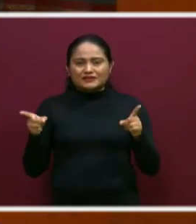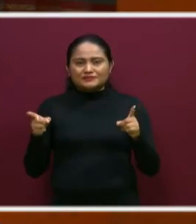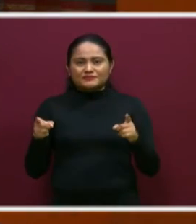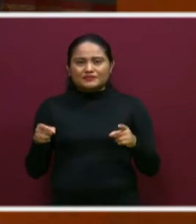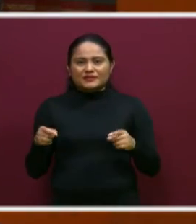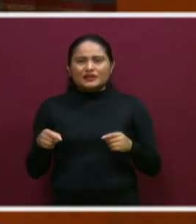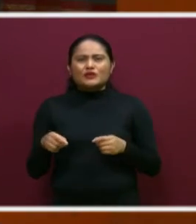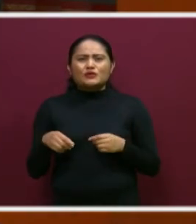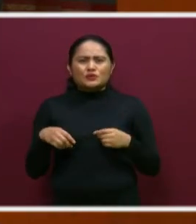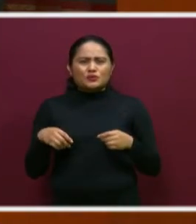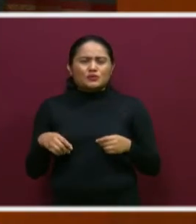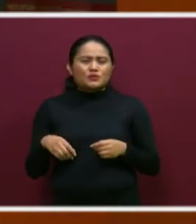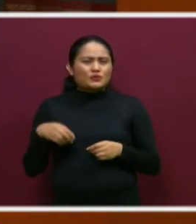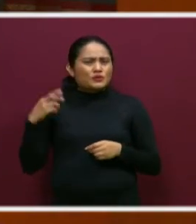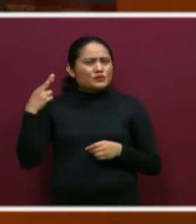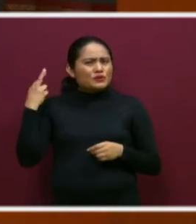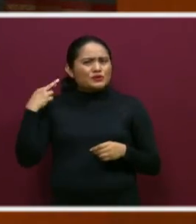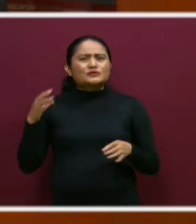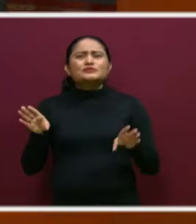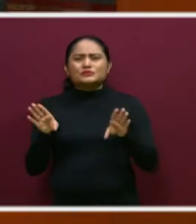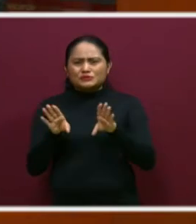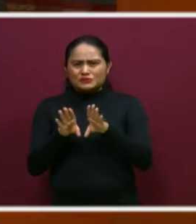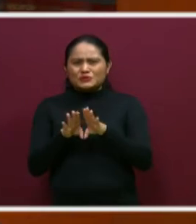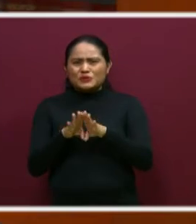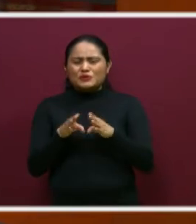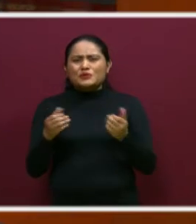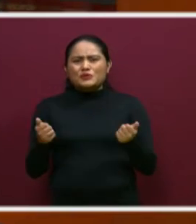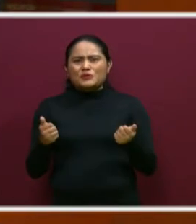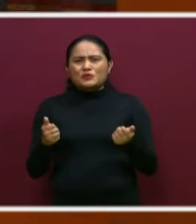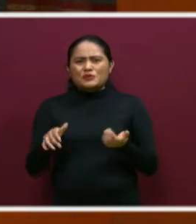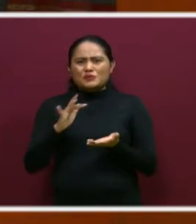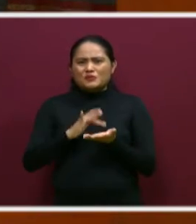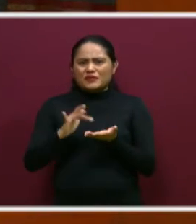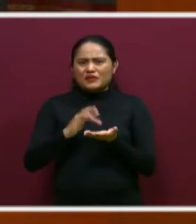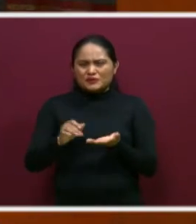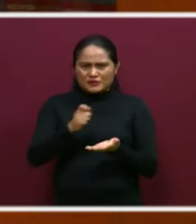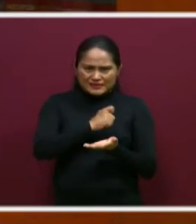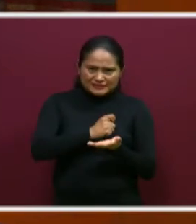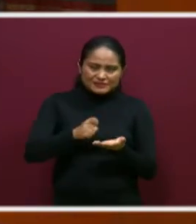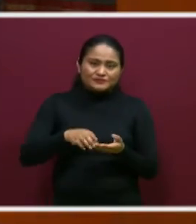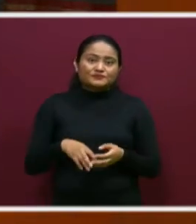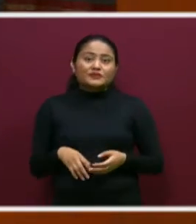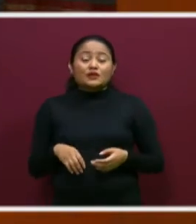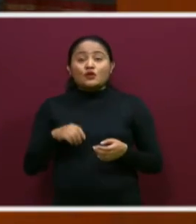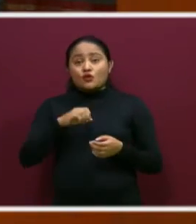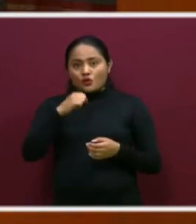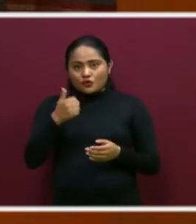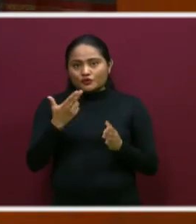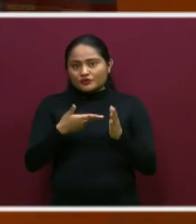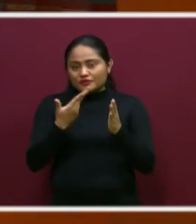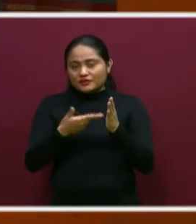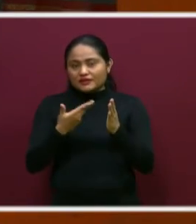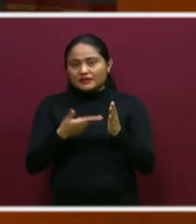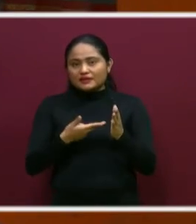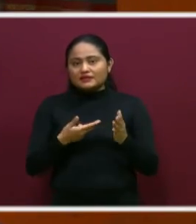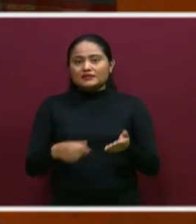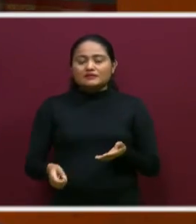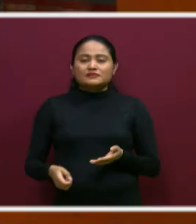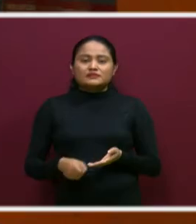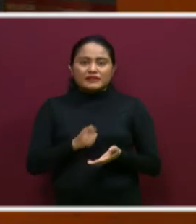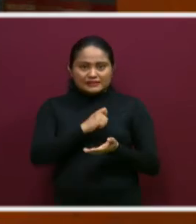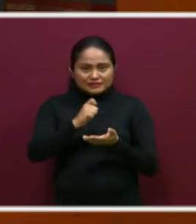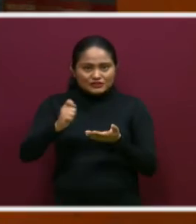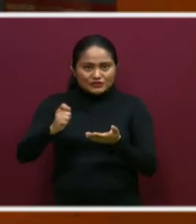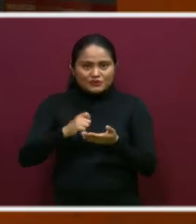sonoro como bien dice el nombre otro taller que se se llama aprende escribir un cuento de la maestra raquel hoyos